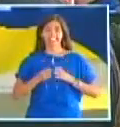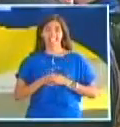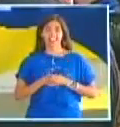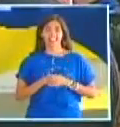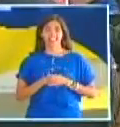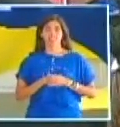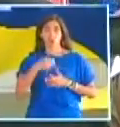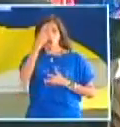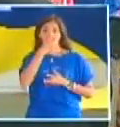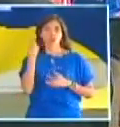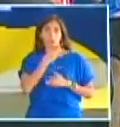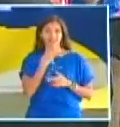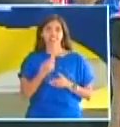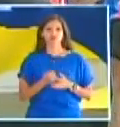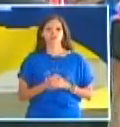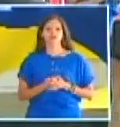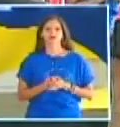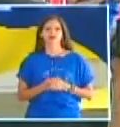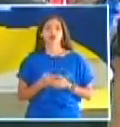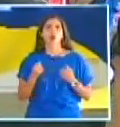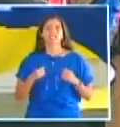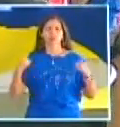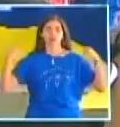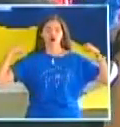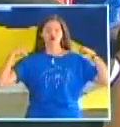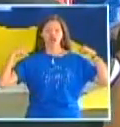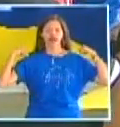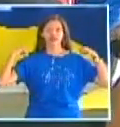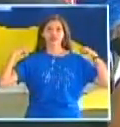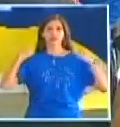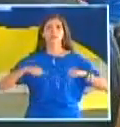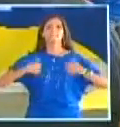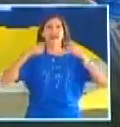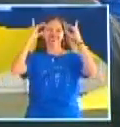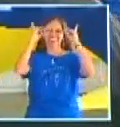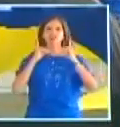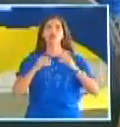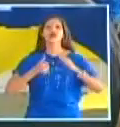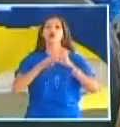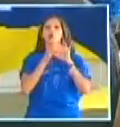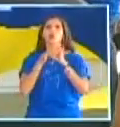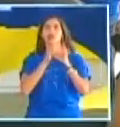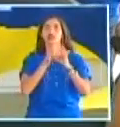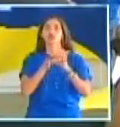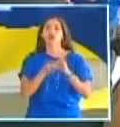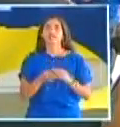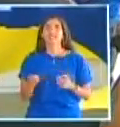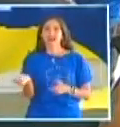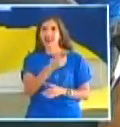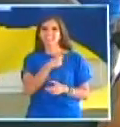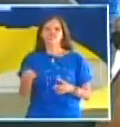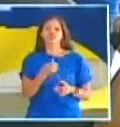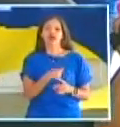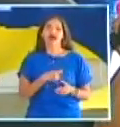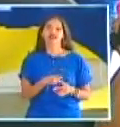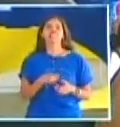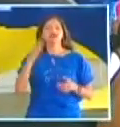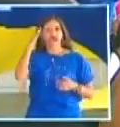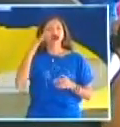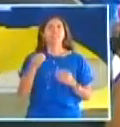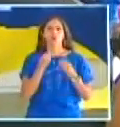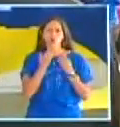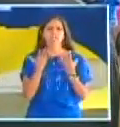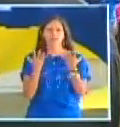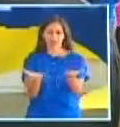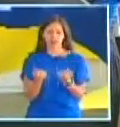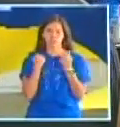fracaso del imperialismo. Hoy estamos más fuertes, más decididos y más unidos. Aquí llevas la espada del libertador. Sé que están en buenas manos,